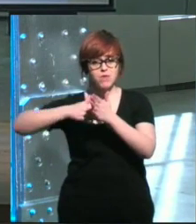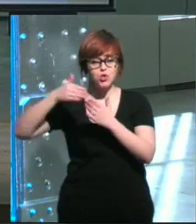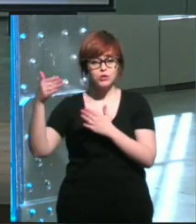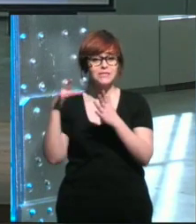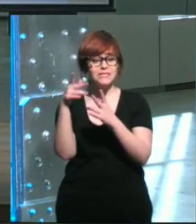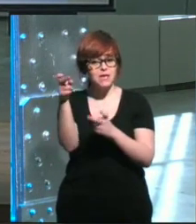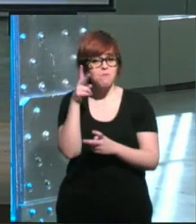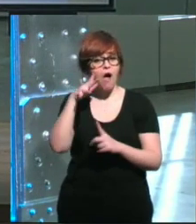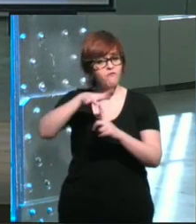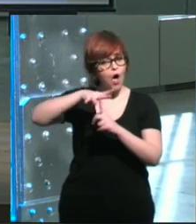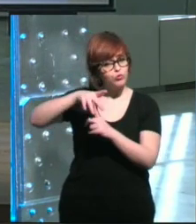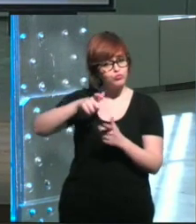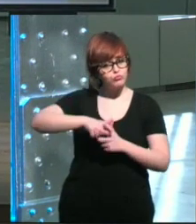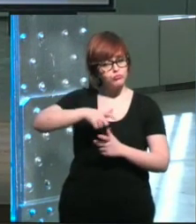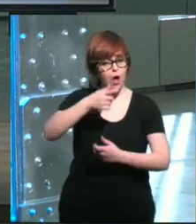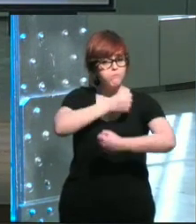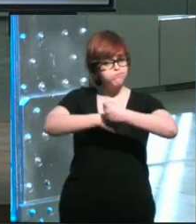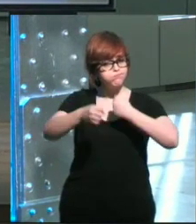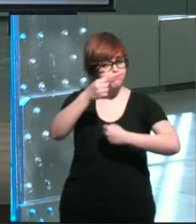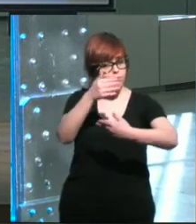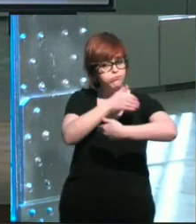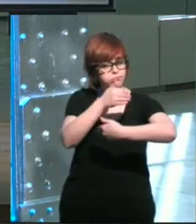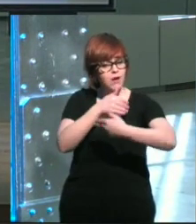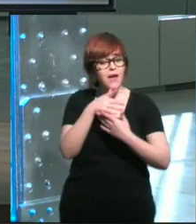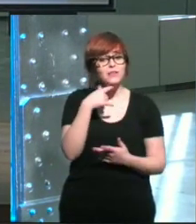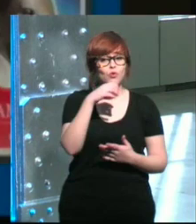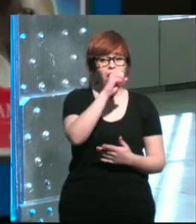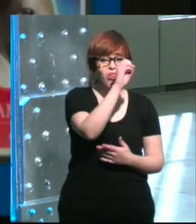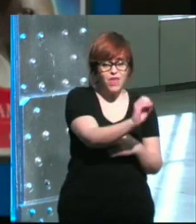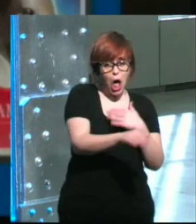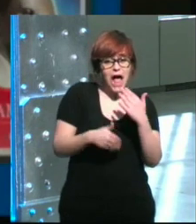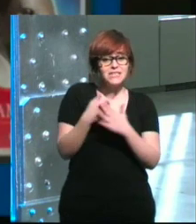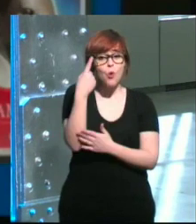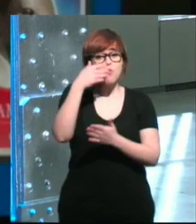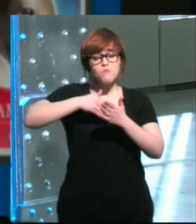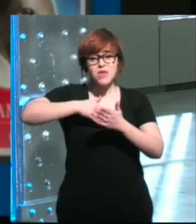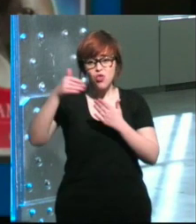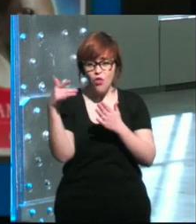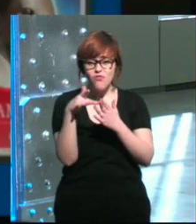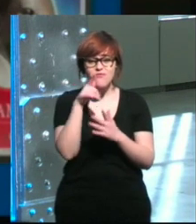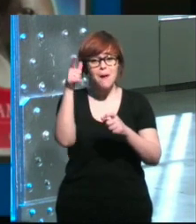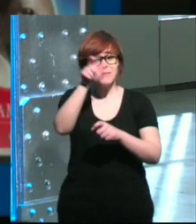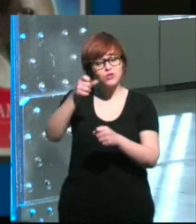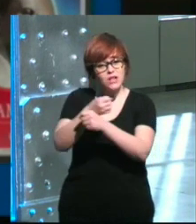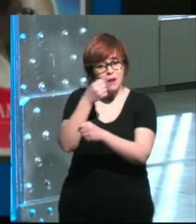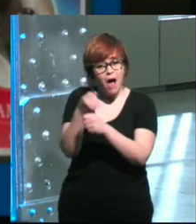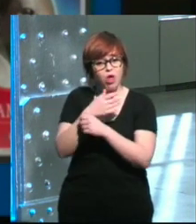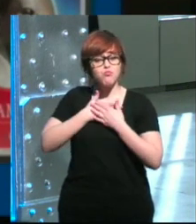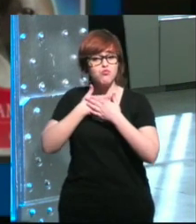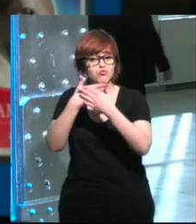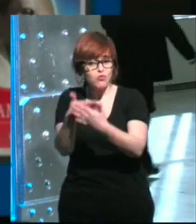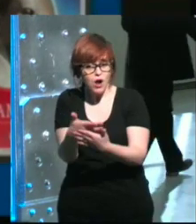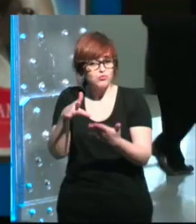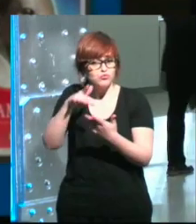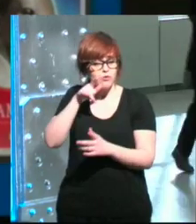y de 0 a más de 1 millón de empleados, voluntarios y simpatizantes en la campaña en tan solo 9